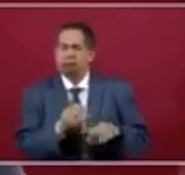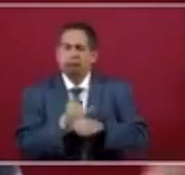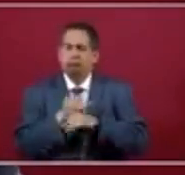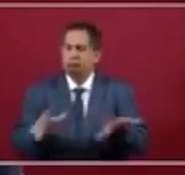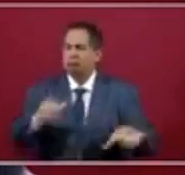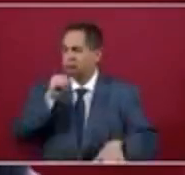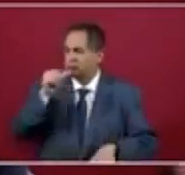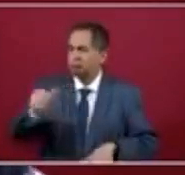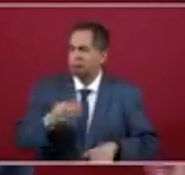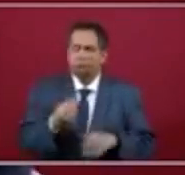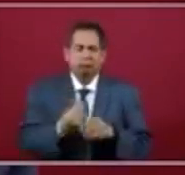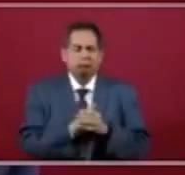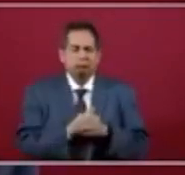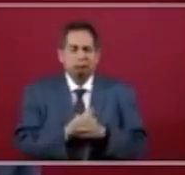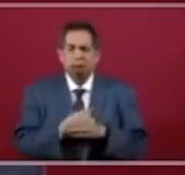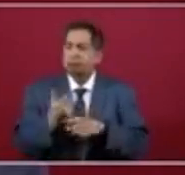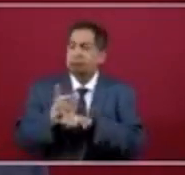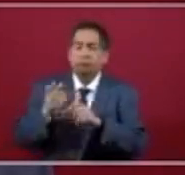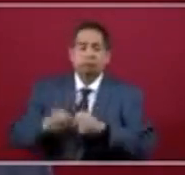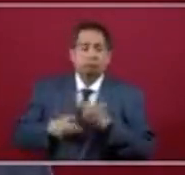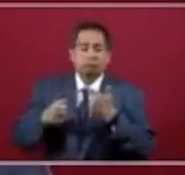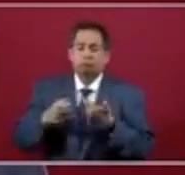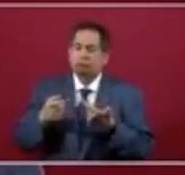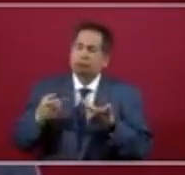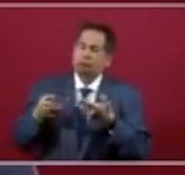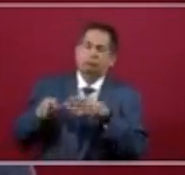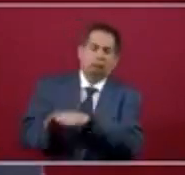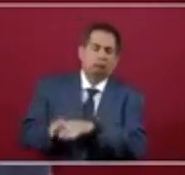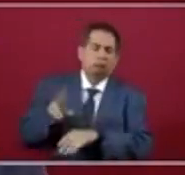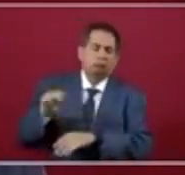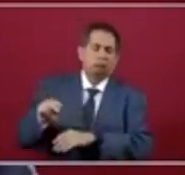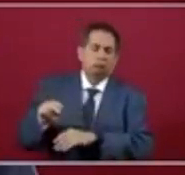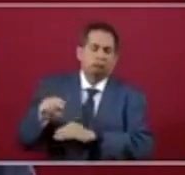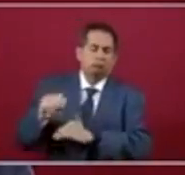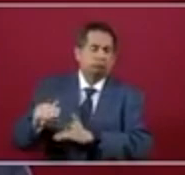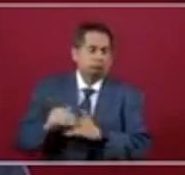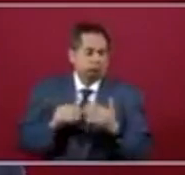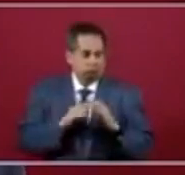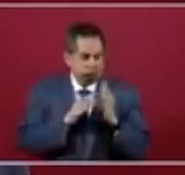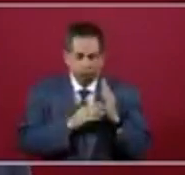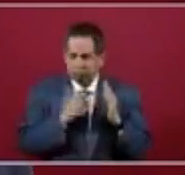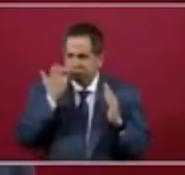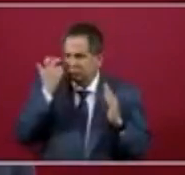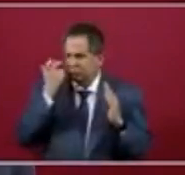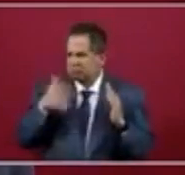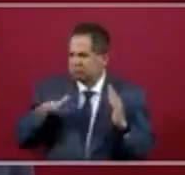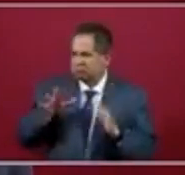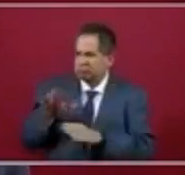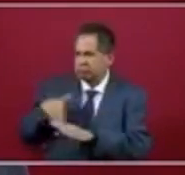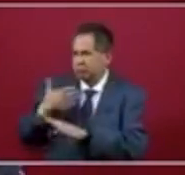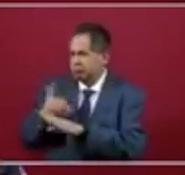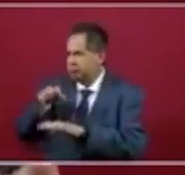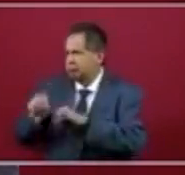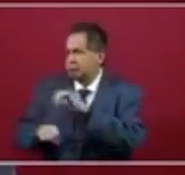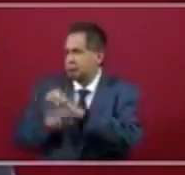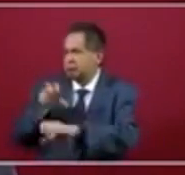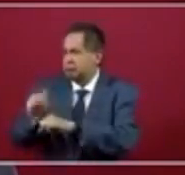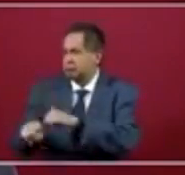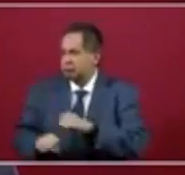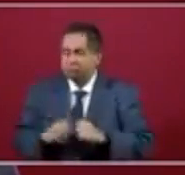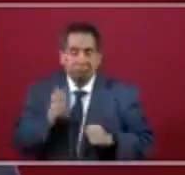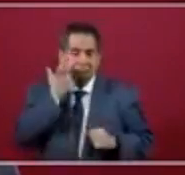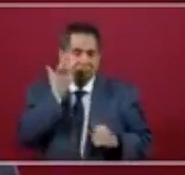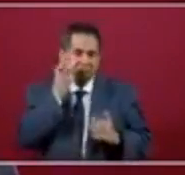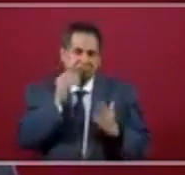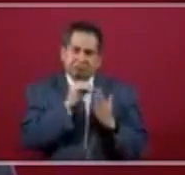que limitaba las libertades, que perseguía a luchadores